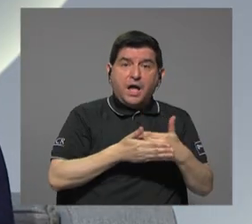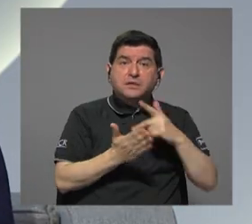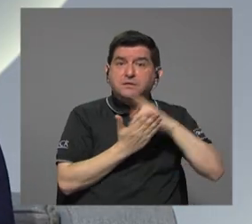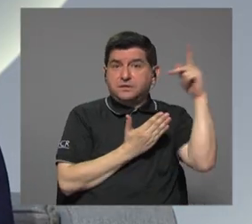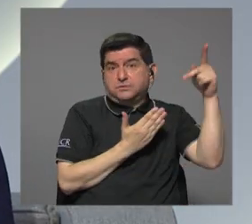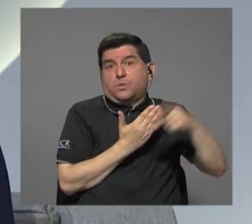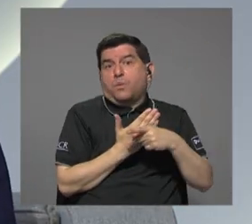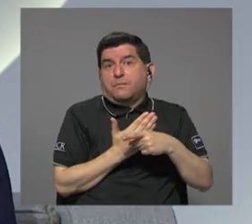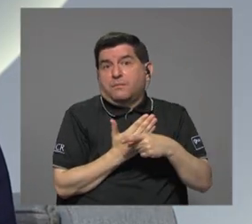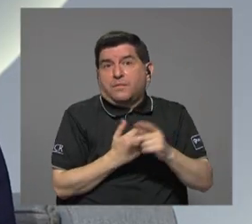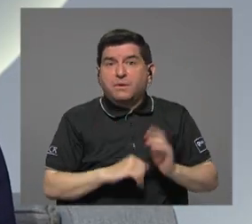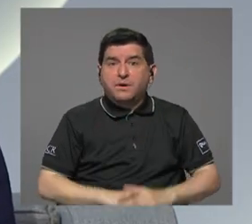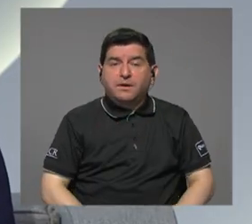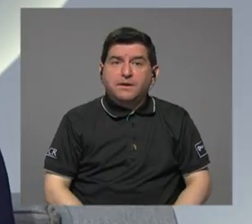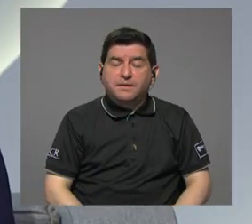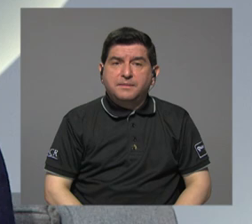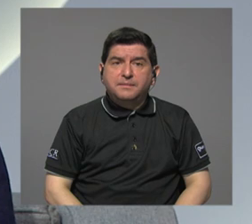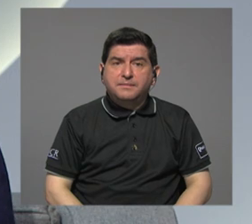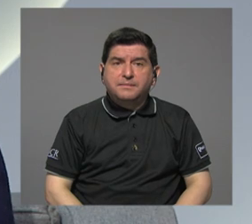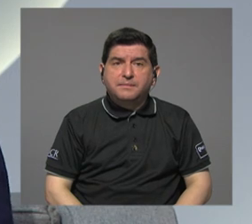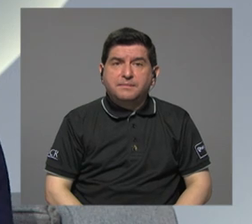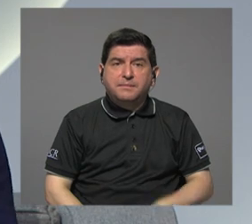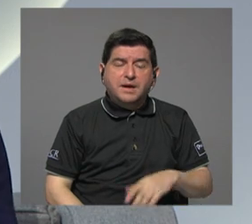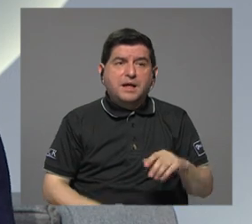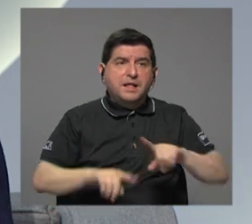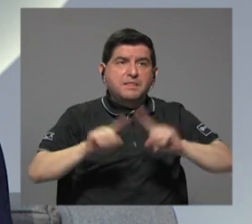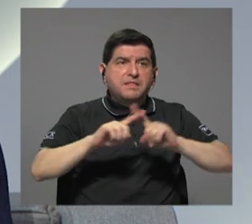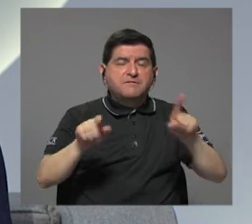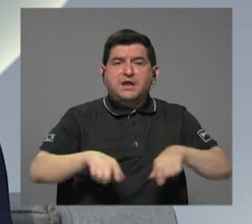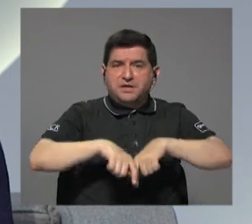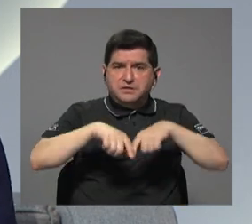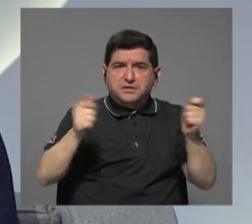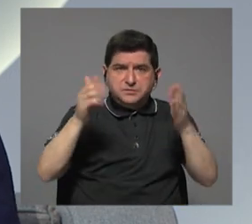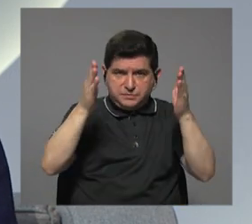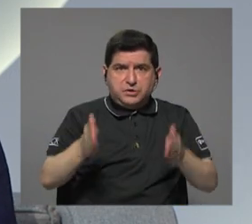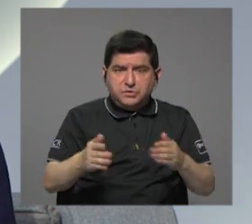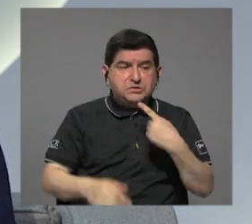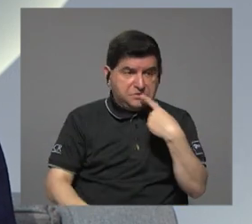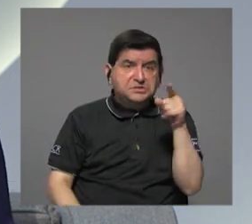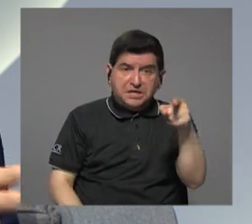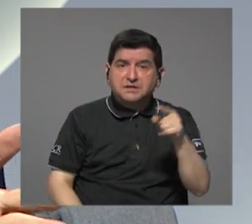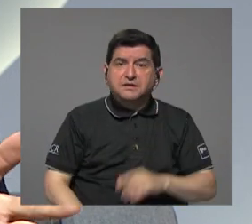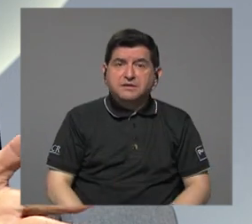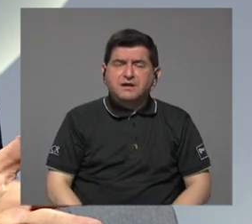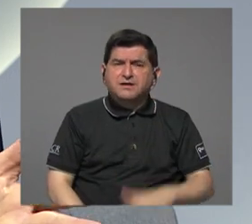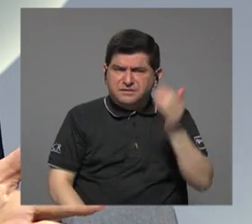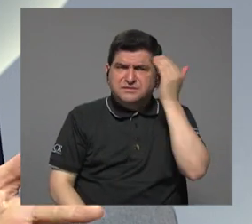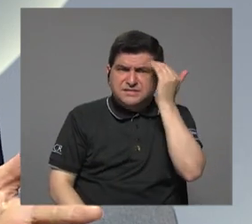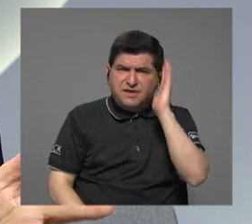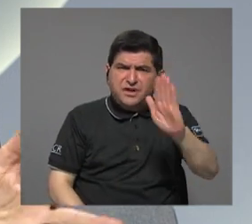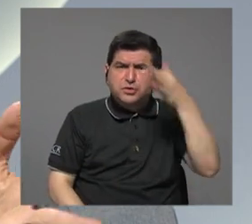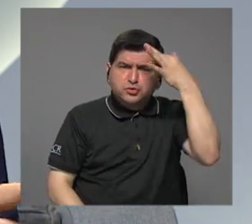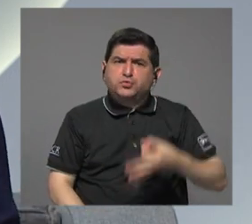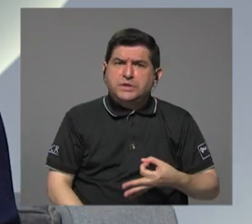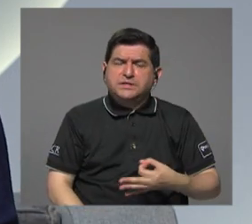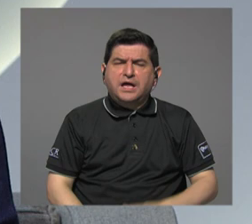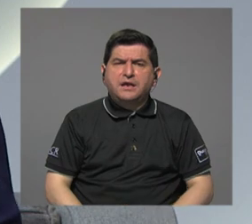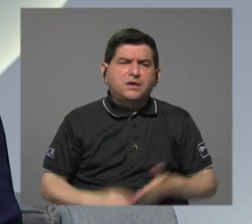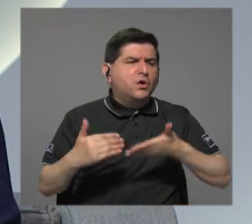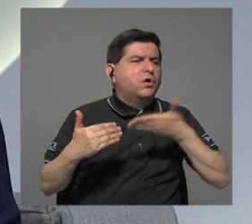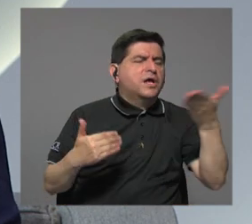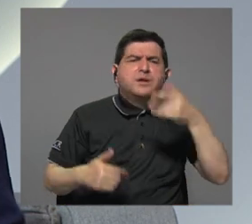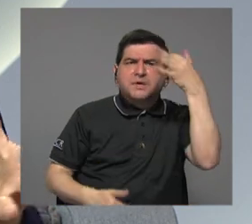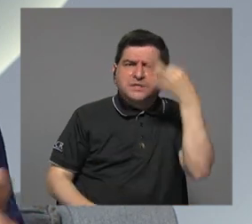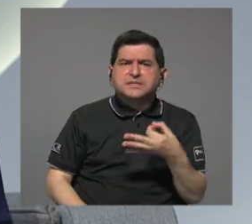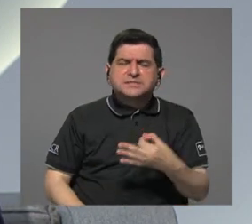programas de -periodístico se lo dijo y quisiéramos conocer su posición y los elementos